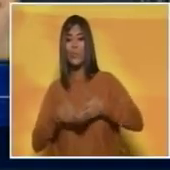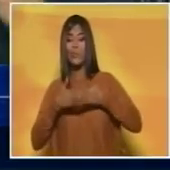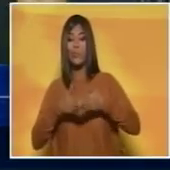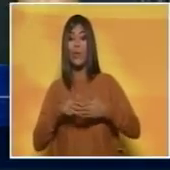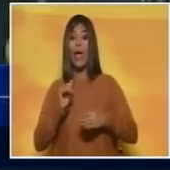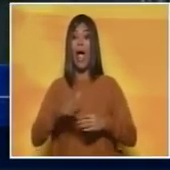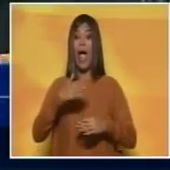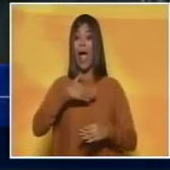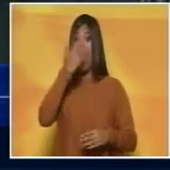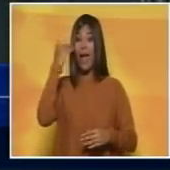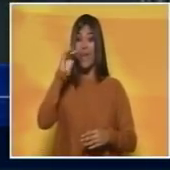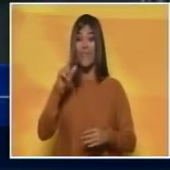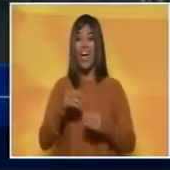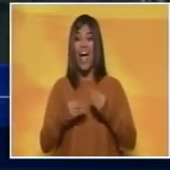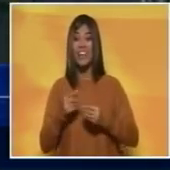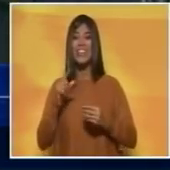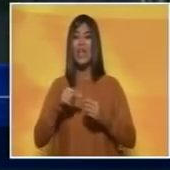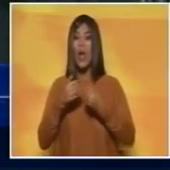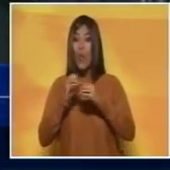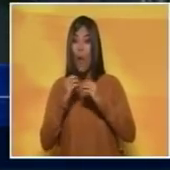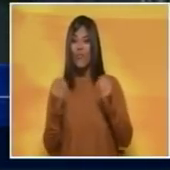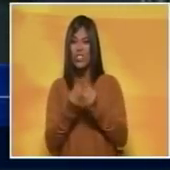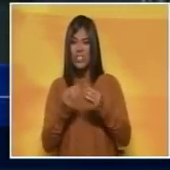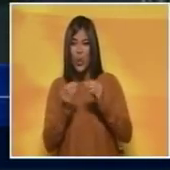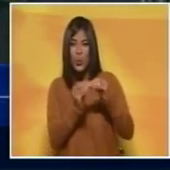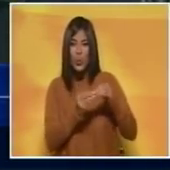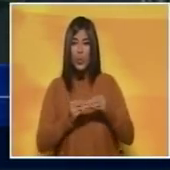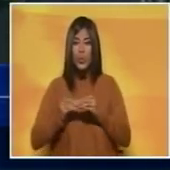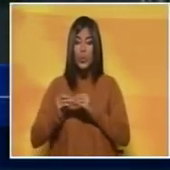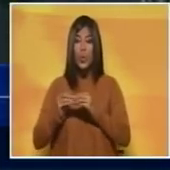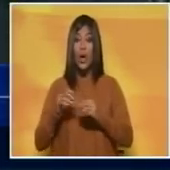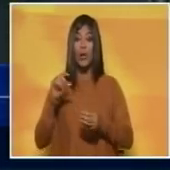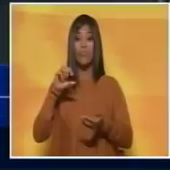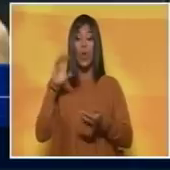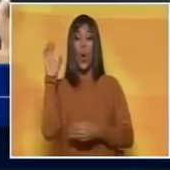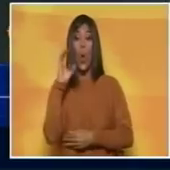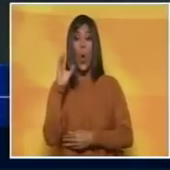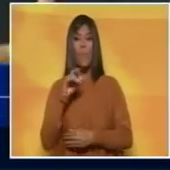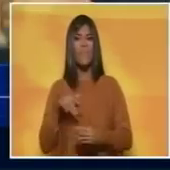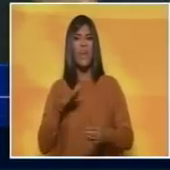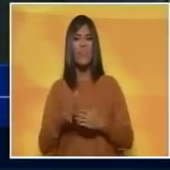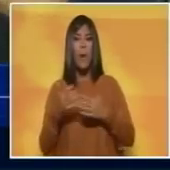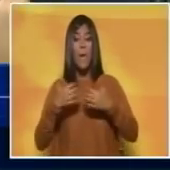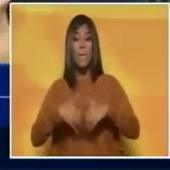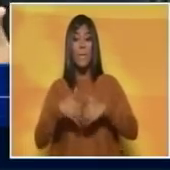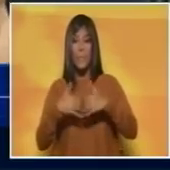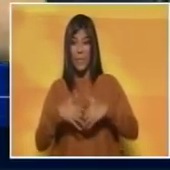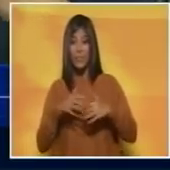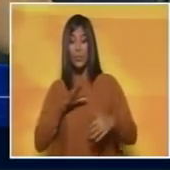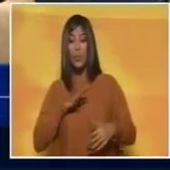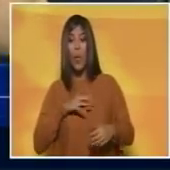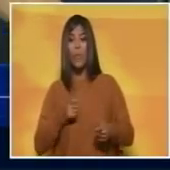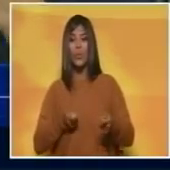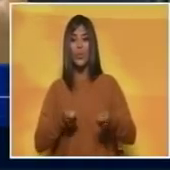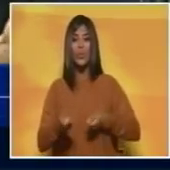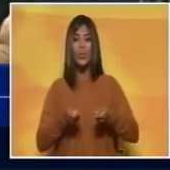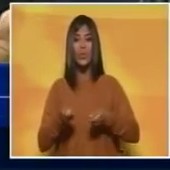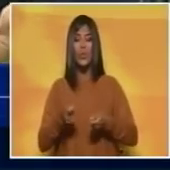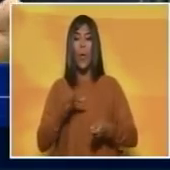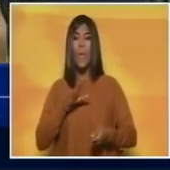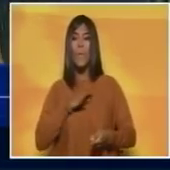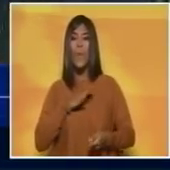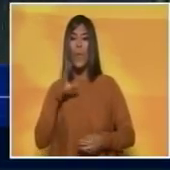abrir oficinas en Cúcuta. DynCorp se llama esta empresa, promovida por el gobierno de Iván